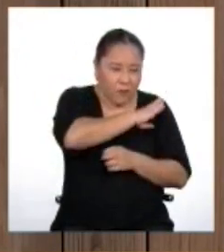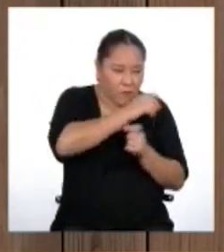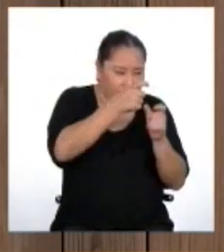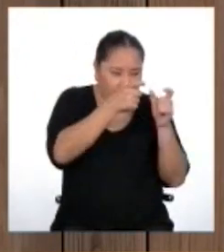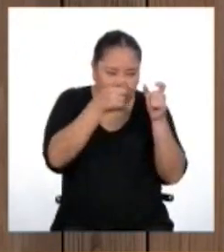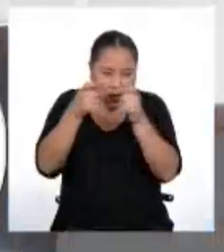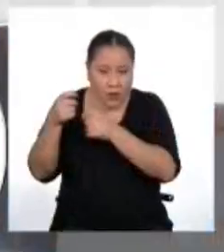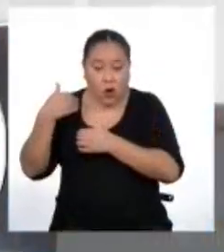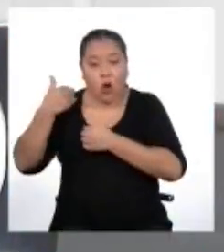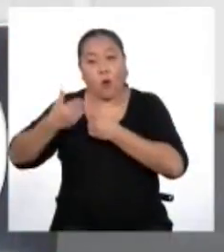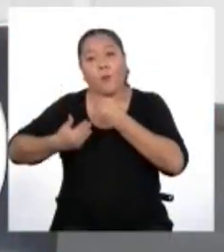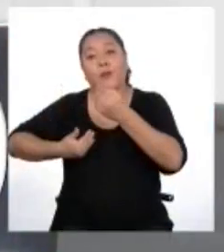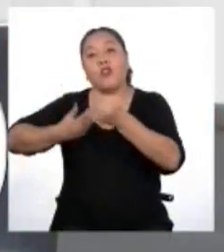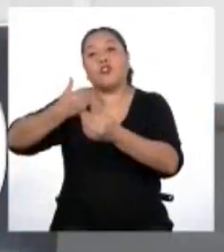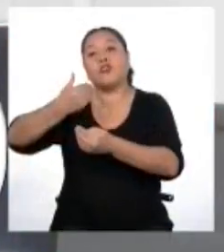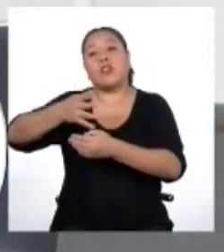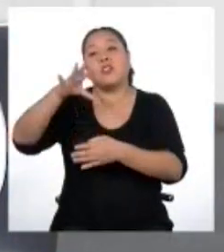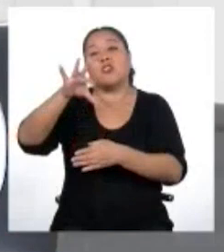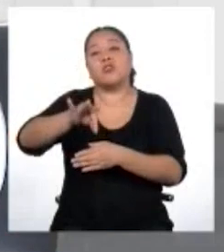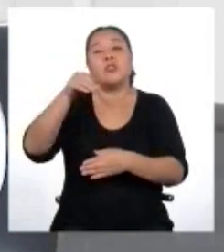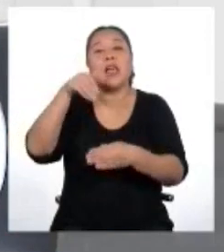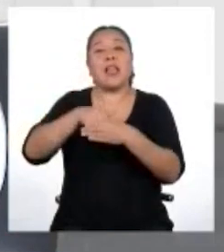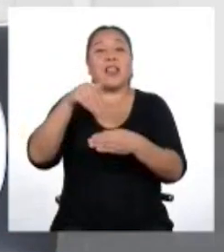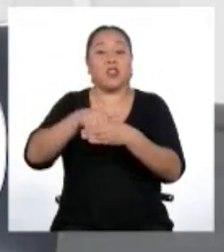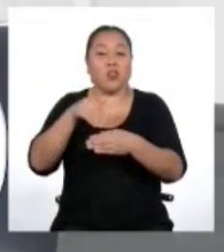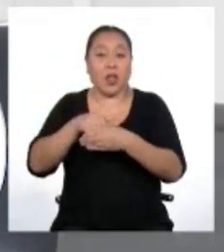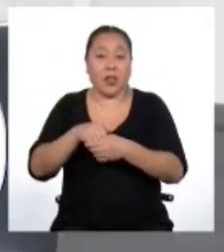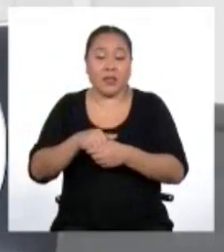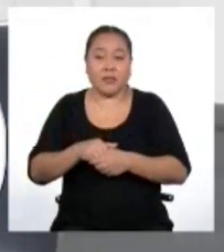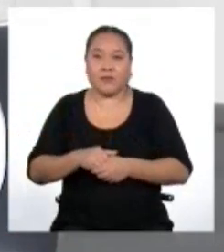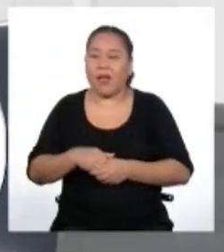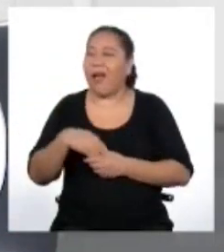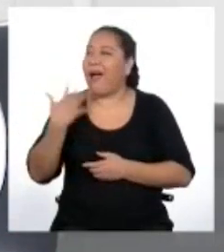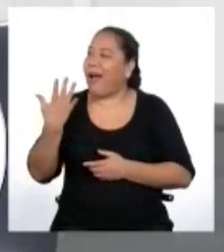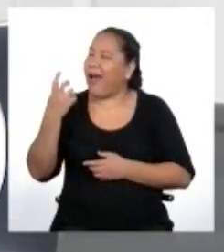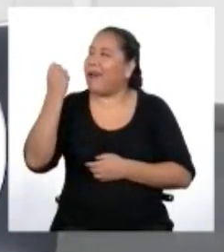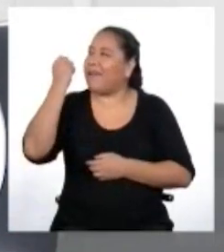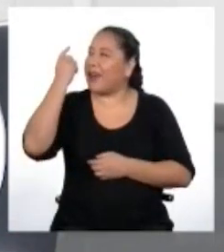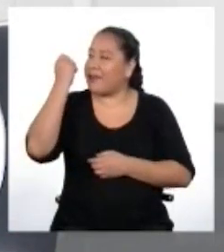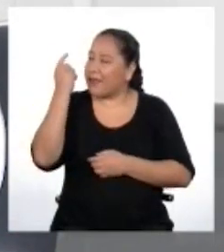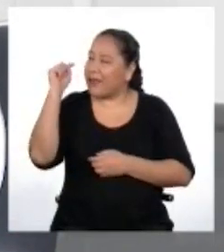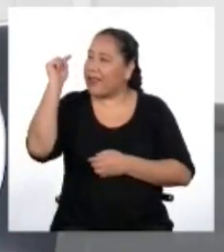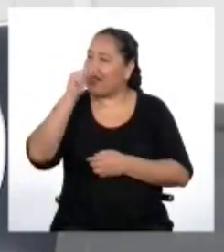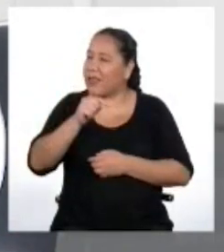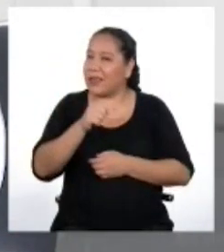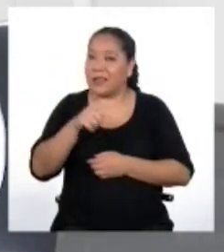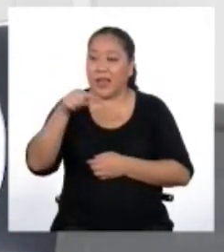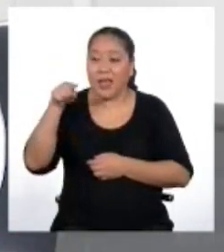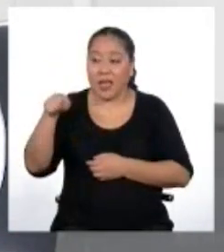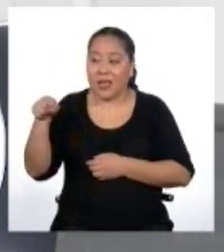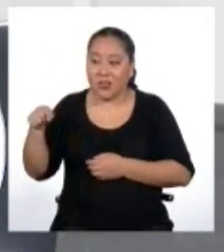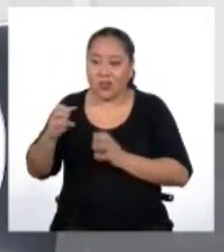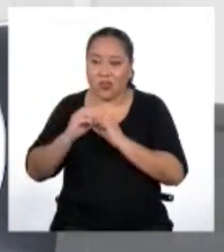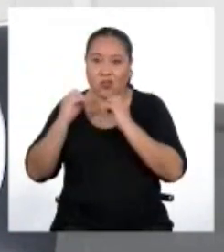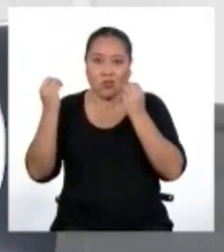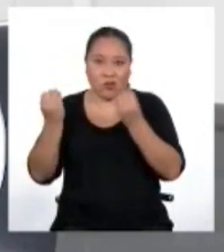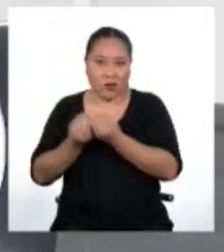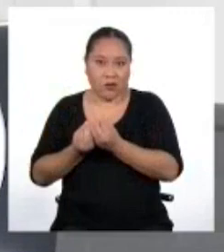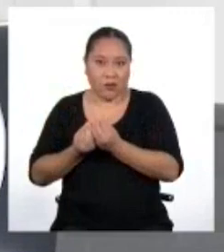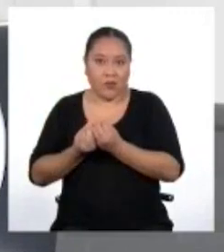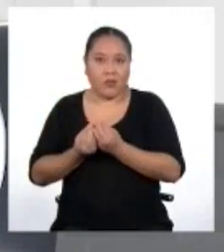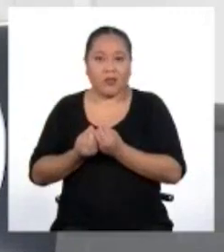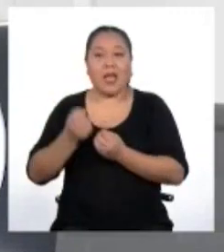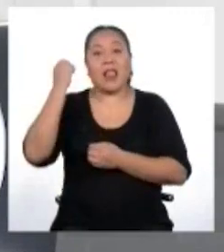procesos electorales. ¡Claro! Ya voy entendiendo toda esta lógica. Entonces, ellos se encargan de que nuestro derecho a